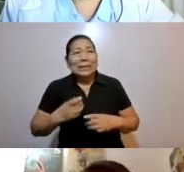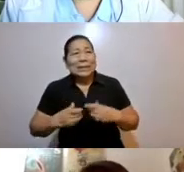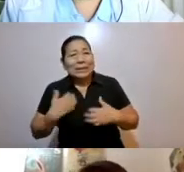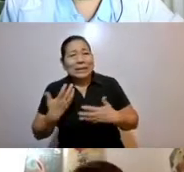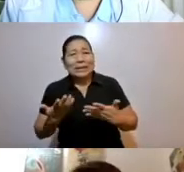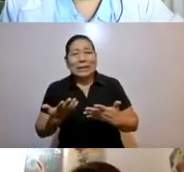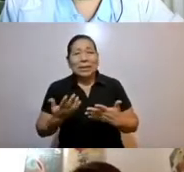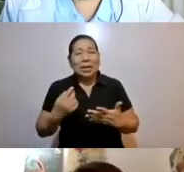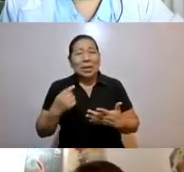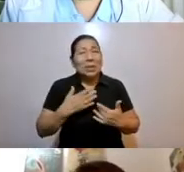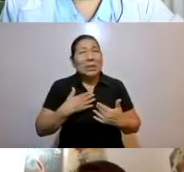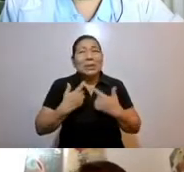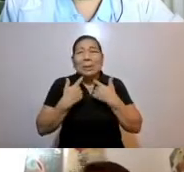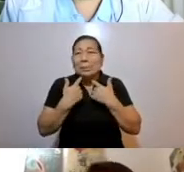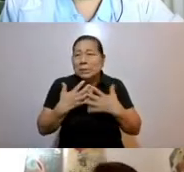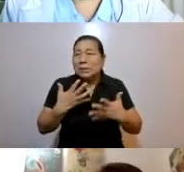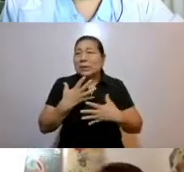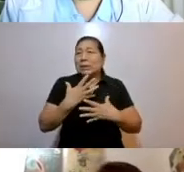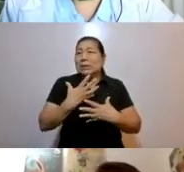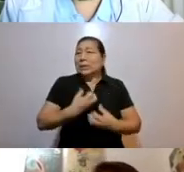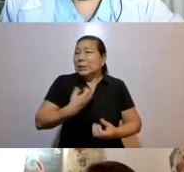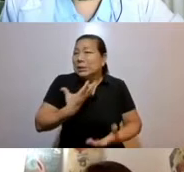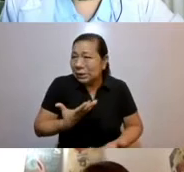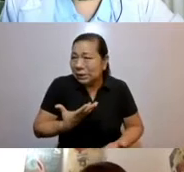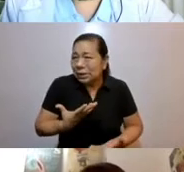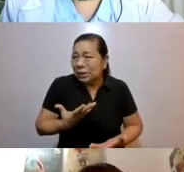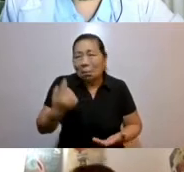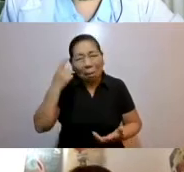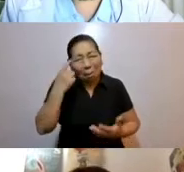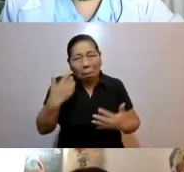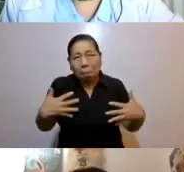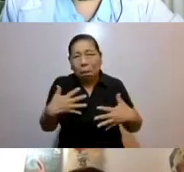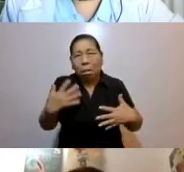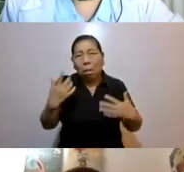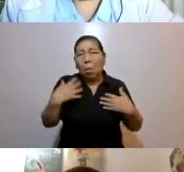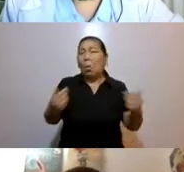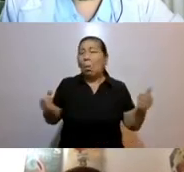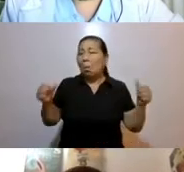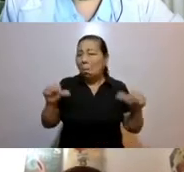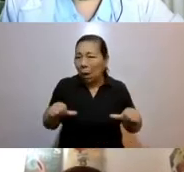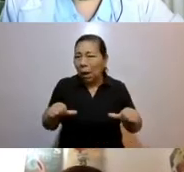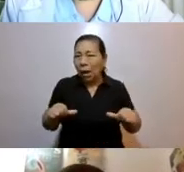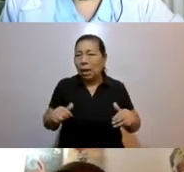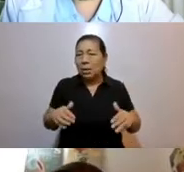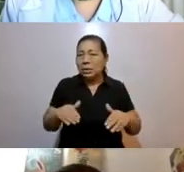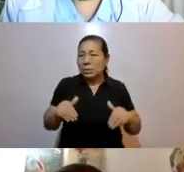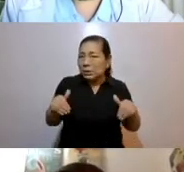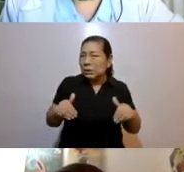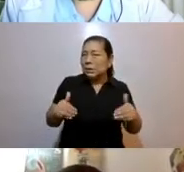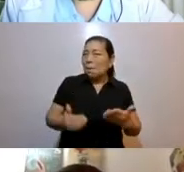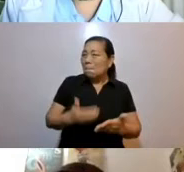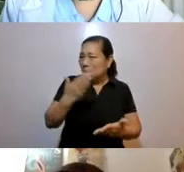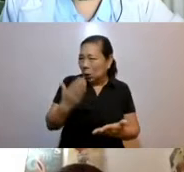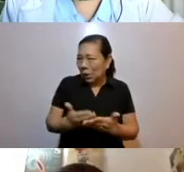la confianza? E incluso teme el fracaso y con esto evita la relación sexual. Entonces, yo